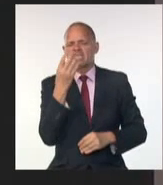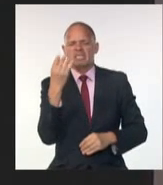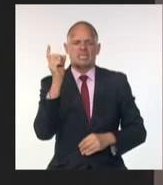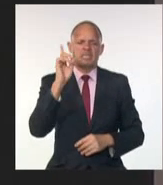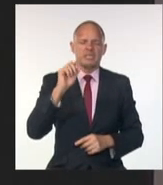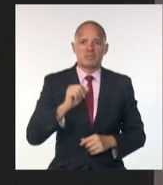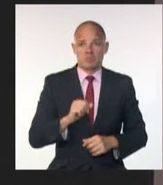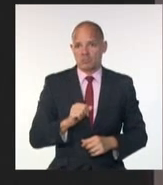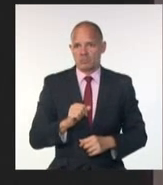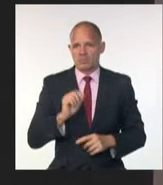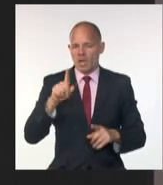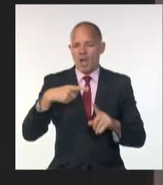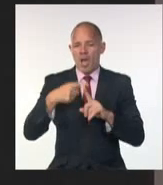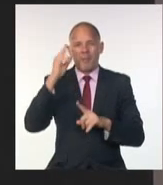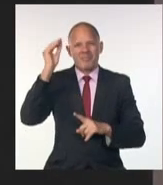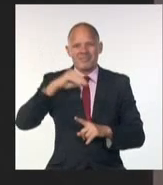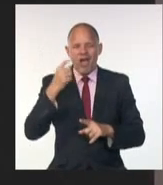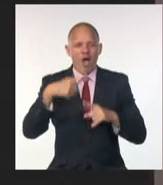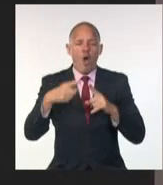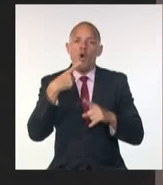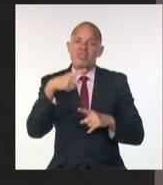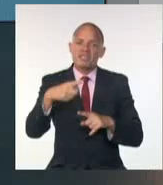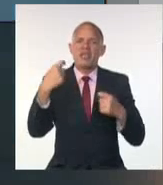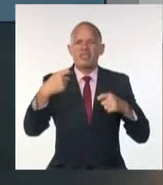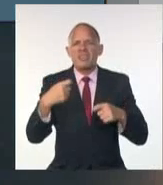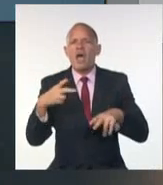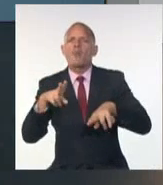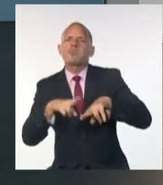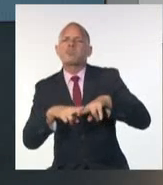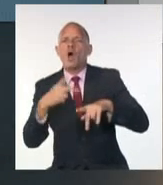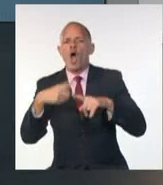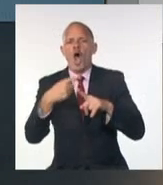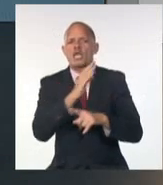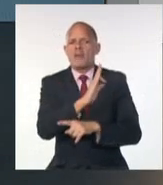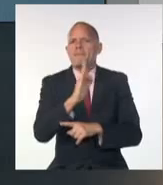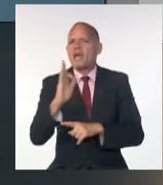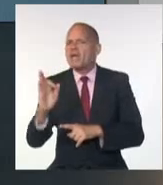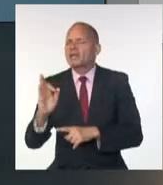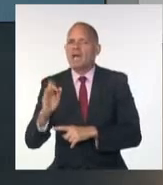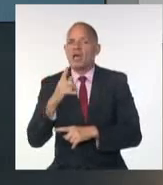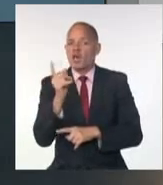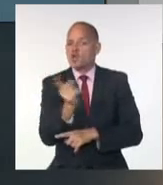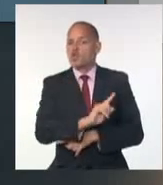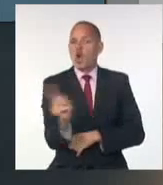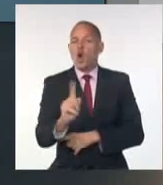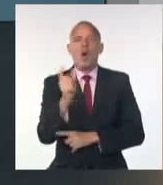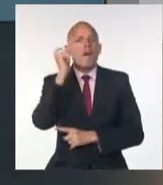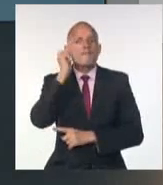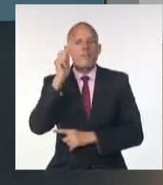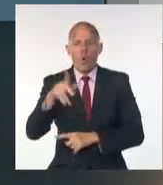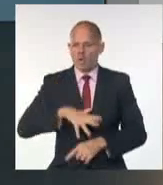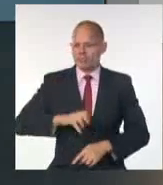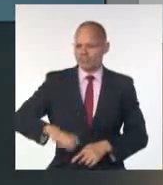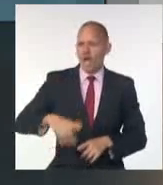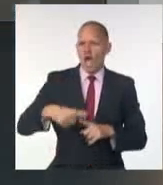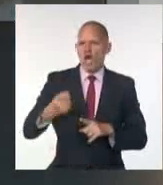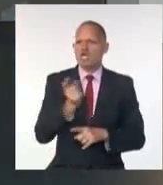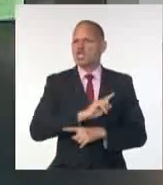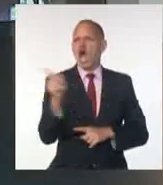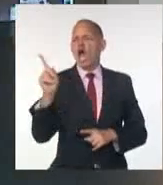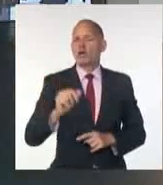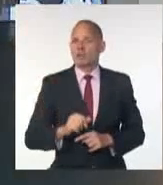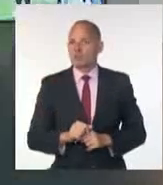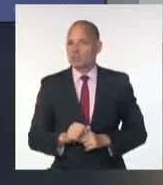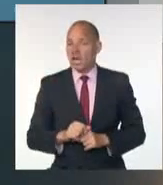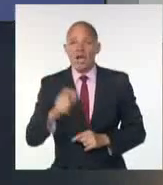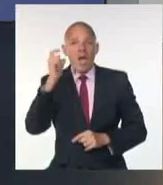sesgo en su oratoria de libertades y derechos para todos, menos para la mujer. Habló con optimismo de un cambio en Argentina,